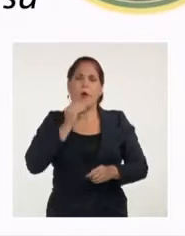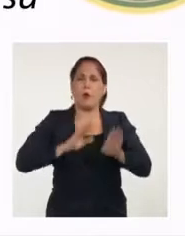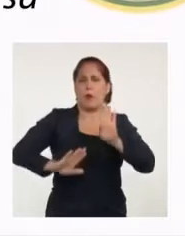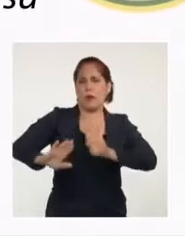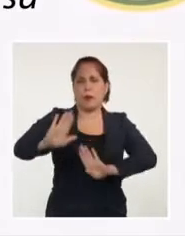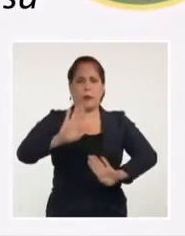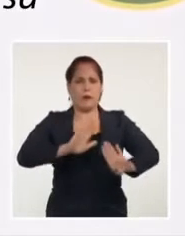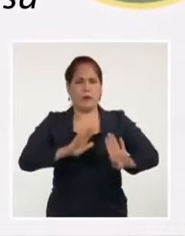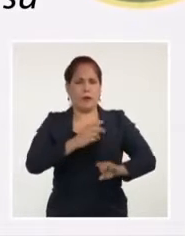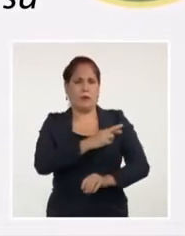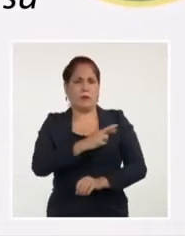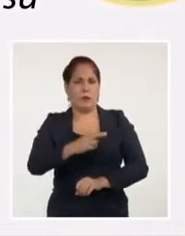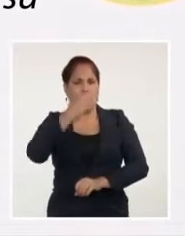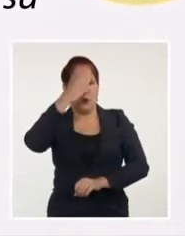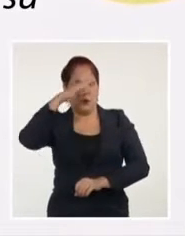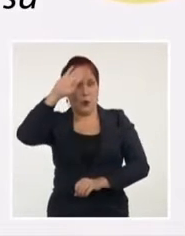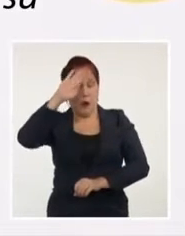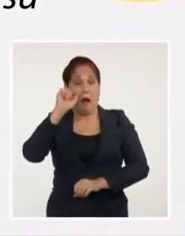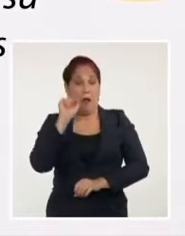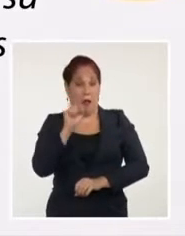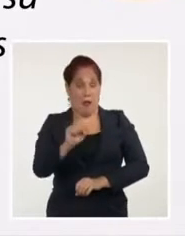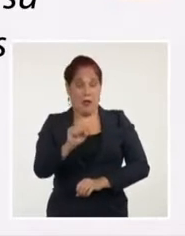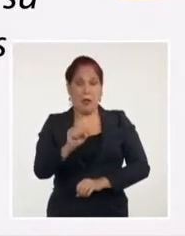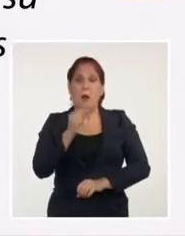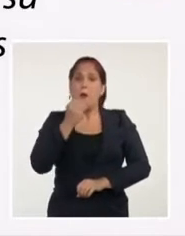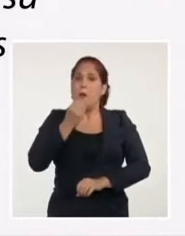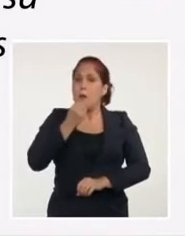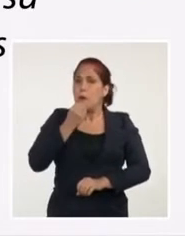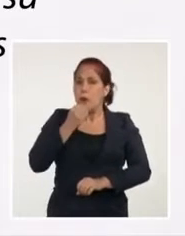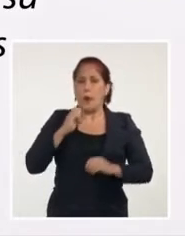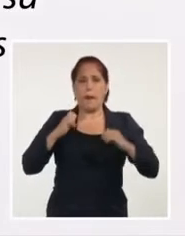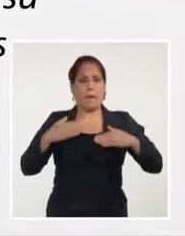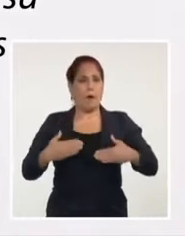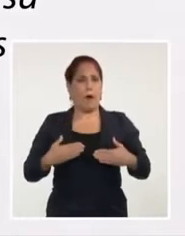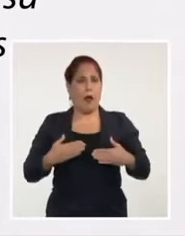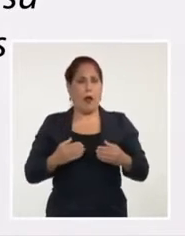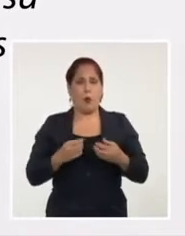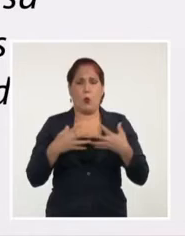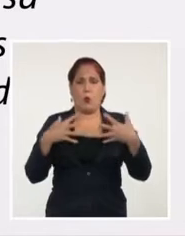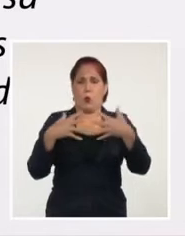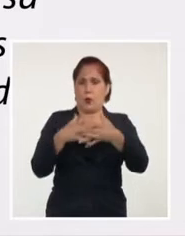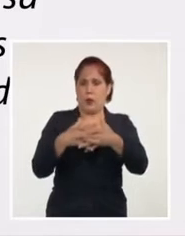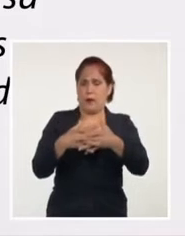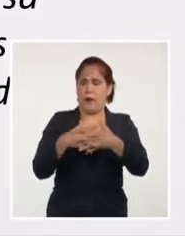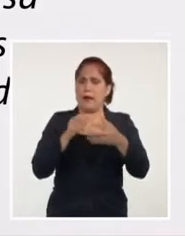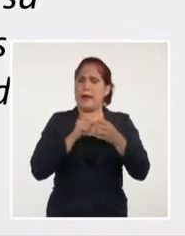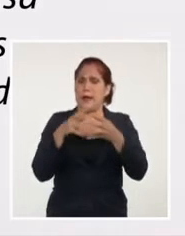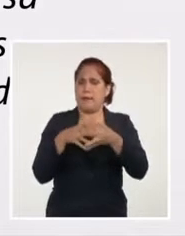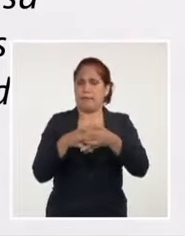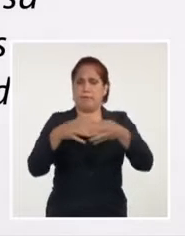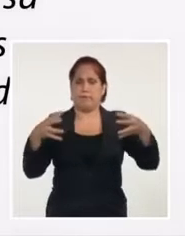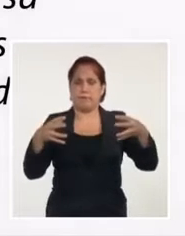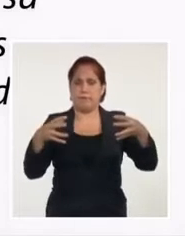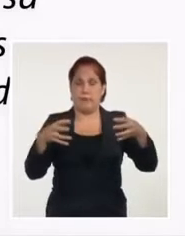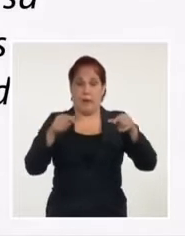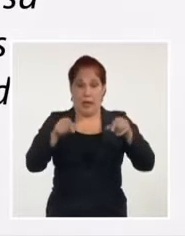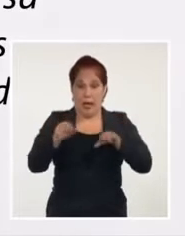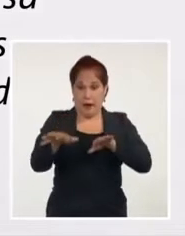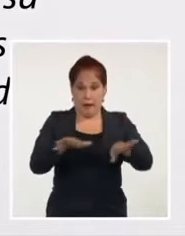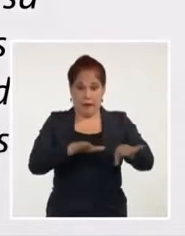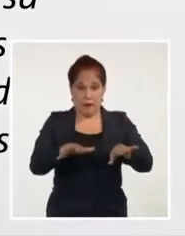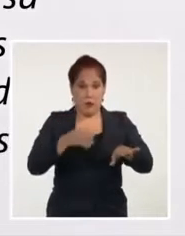adversario y a su vez resquebrajar su moral, unidad y cohesión. Estas acciones